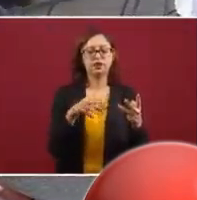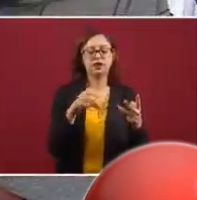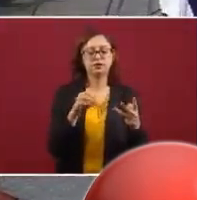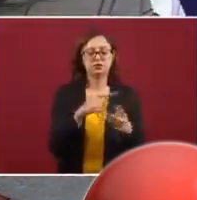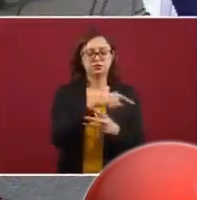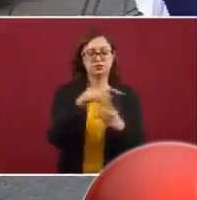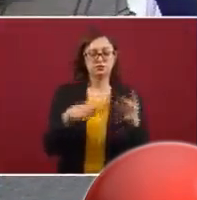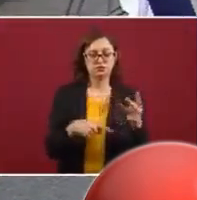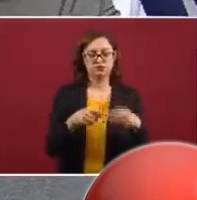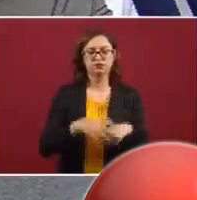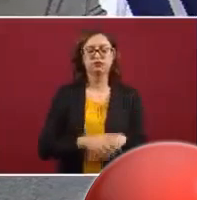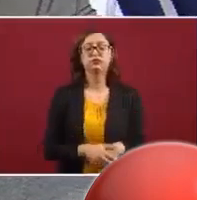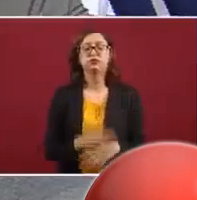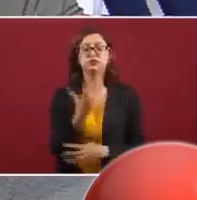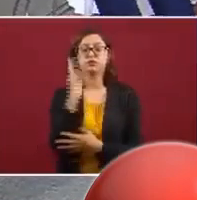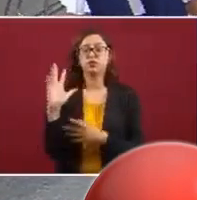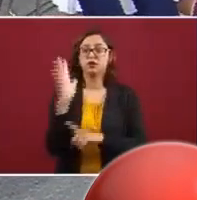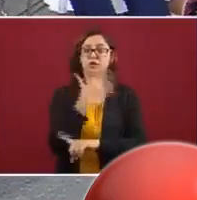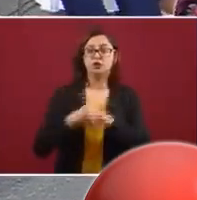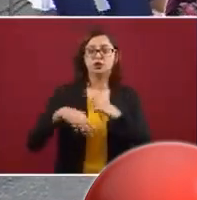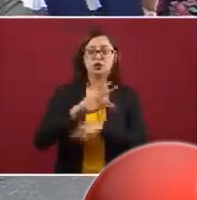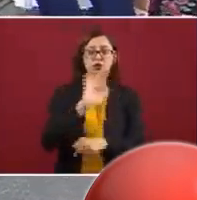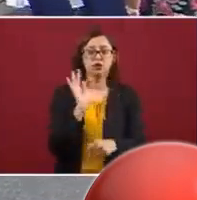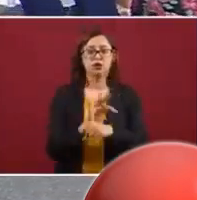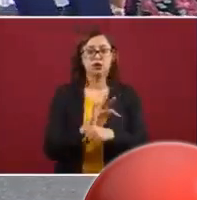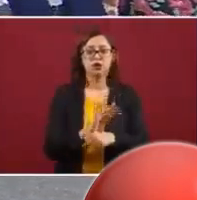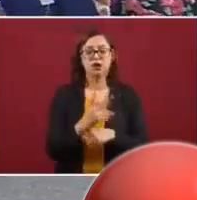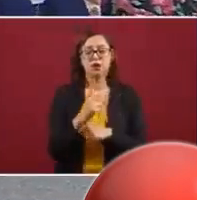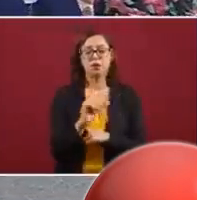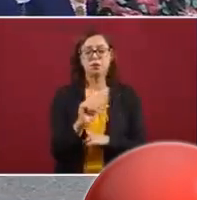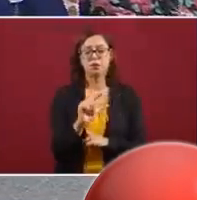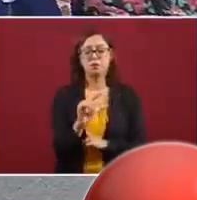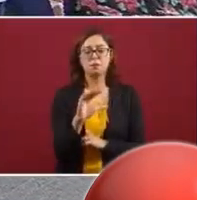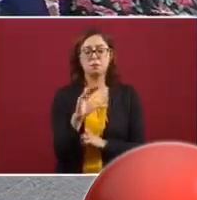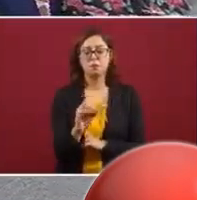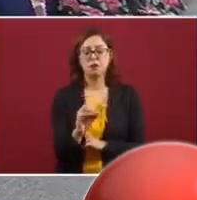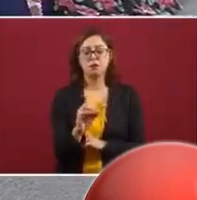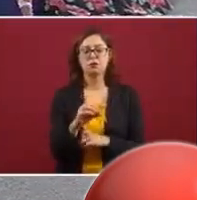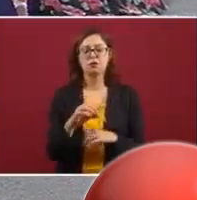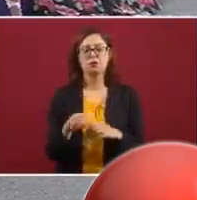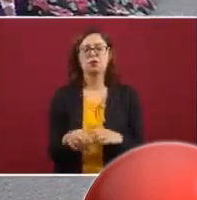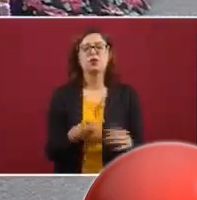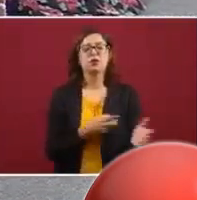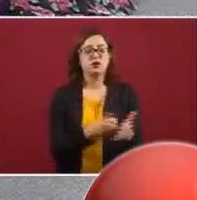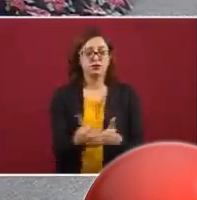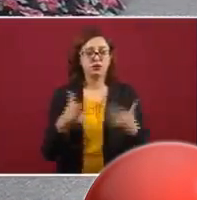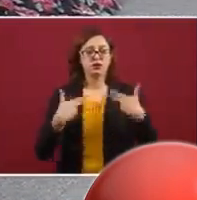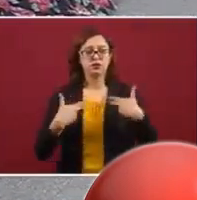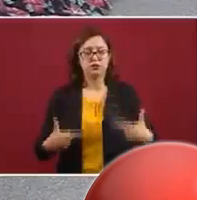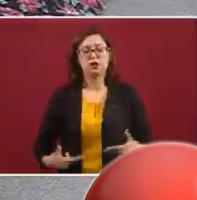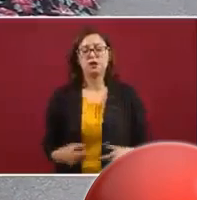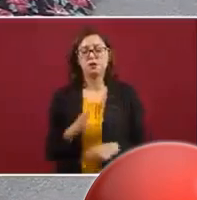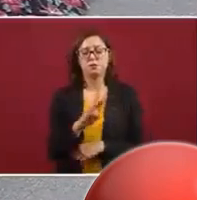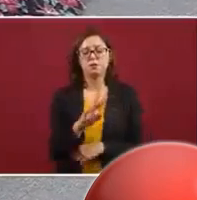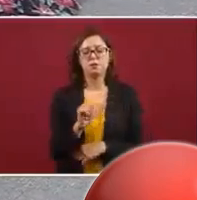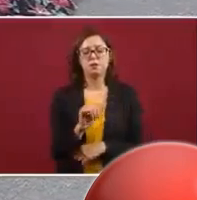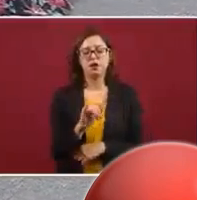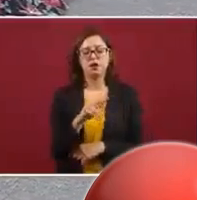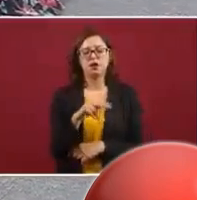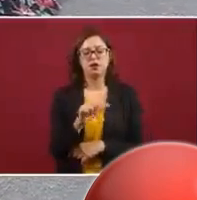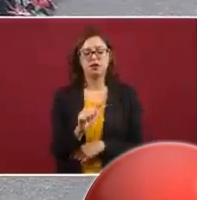Gutiérrez. En protección al medio ambiente está el joven Pablo Miguel Quiñones Arjona. En derechos humanos está Brian Leomar García